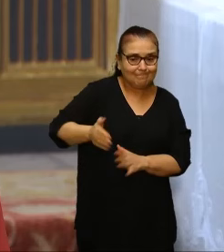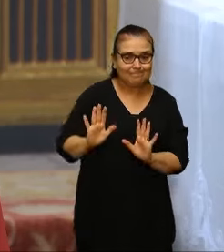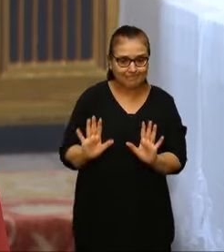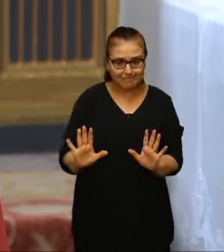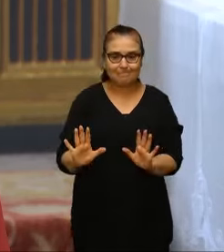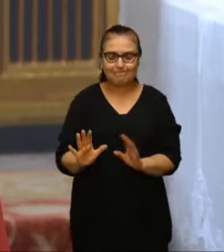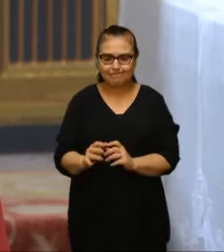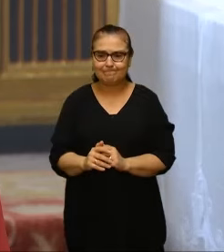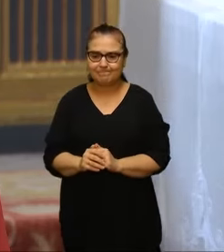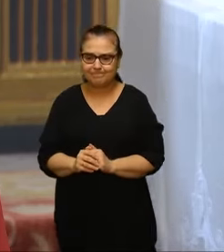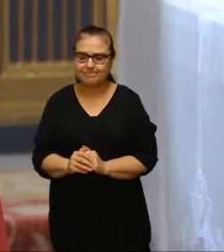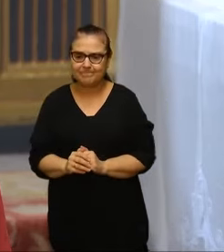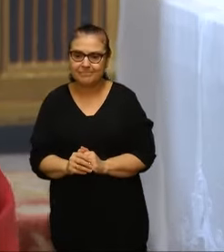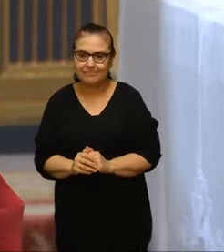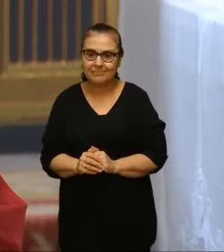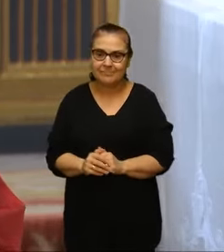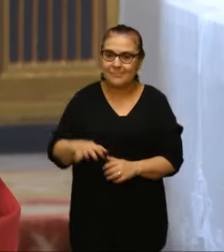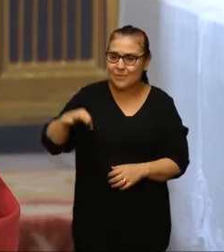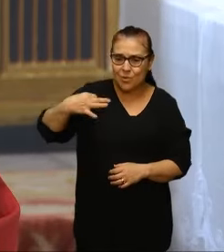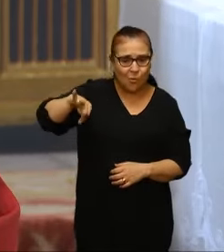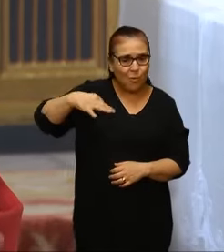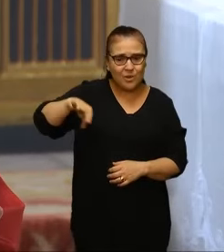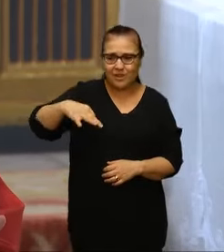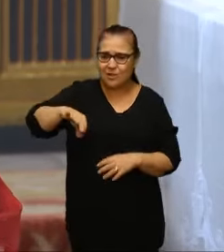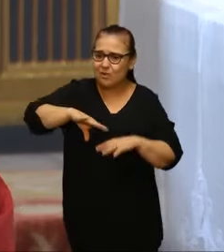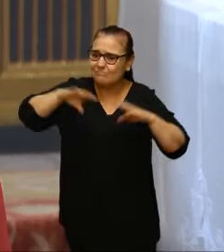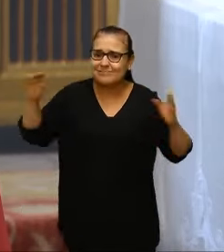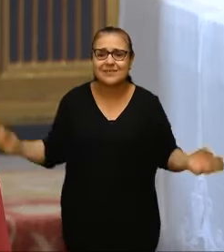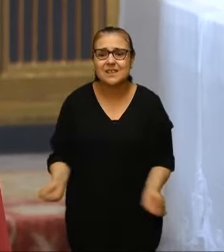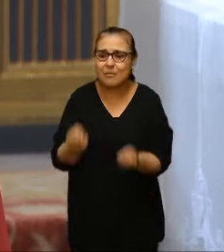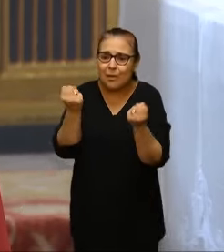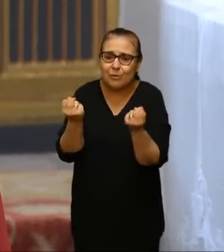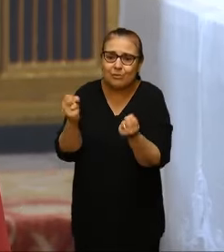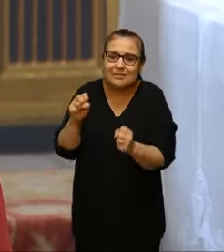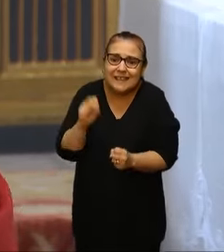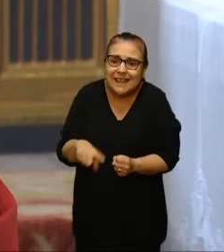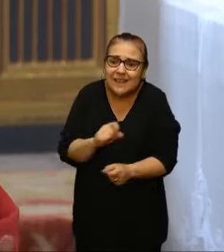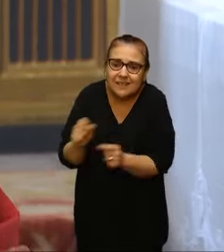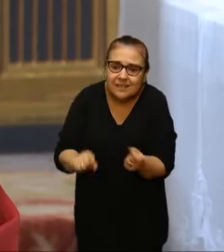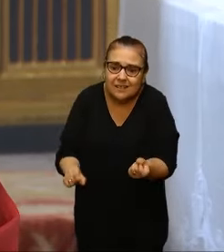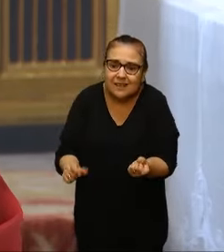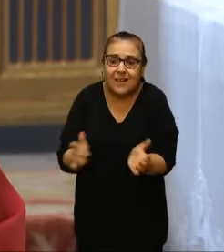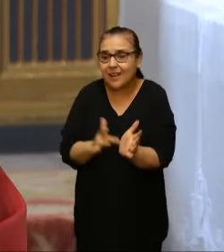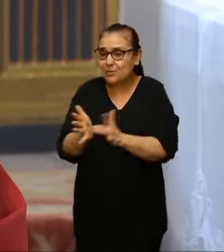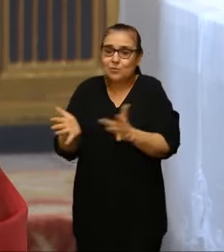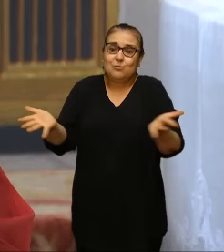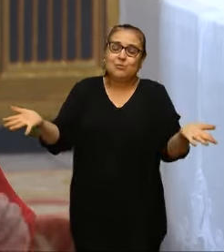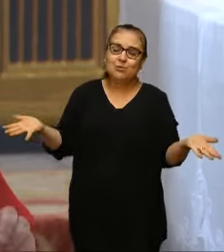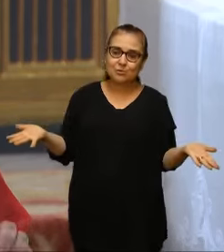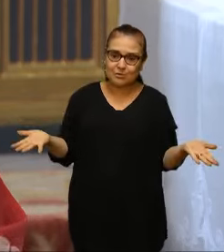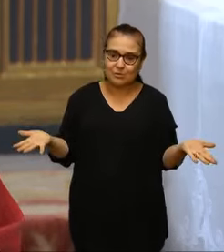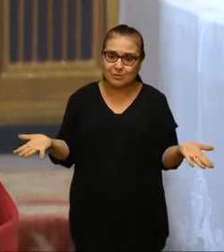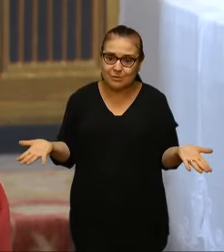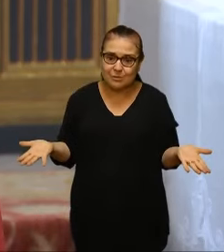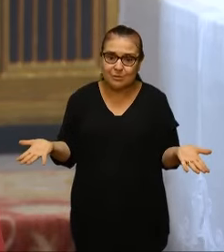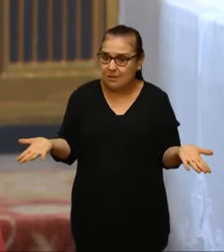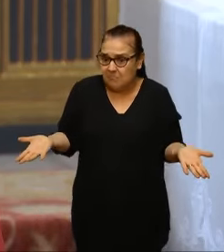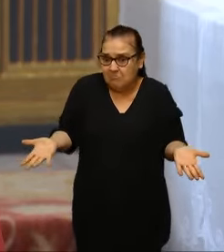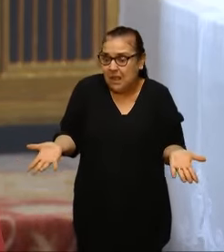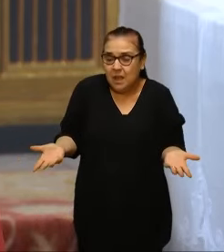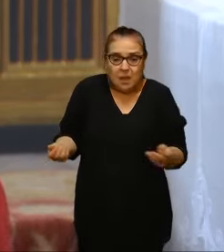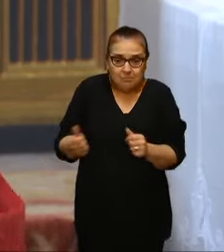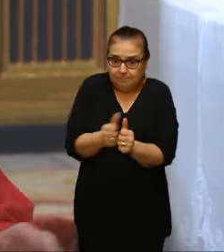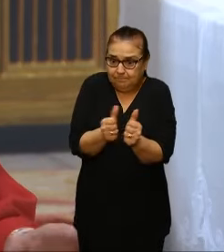fundamental. El único Salvador es Jesucristo. Todos los demás son pseudo